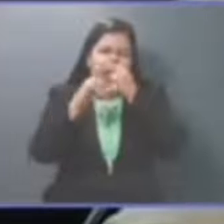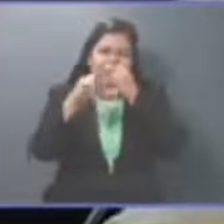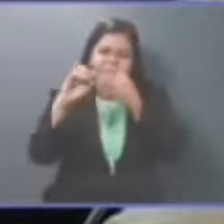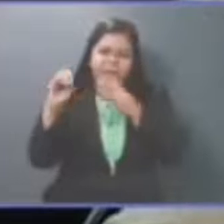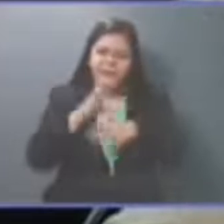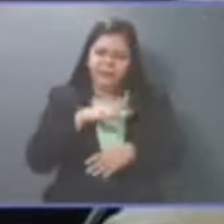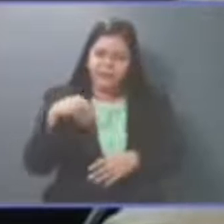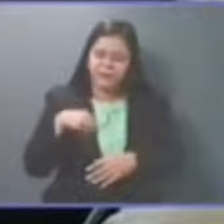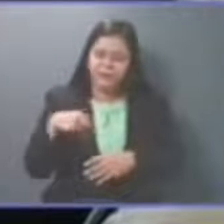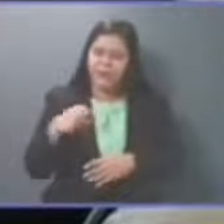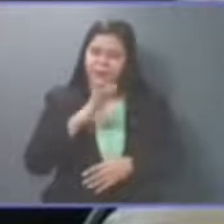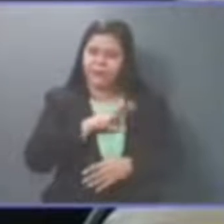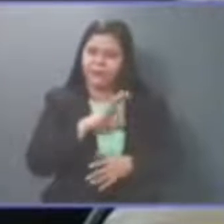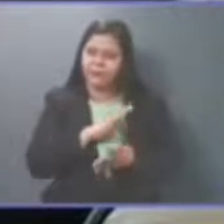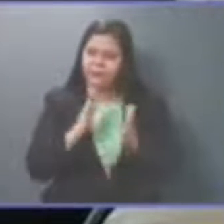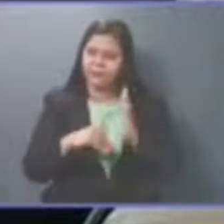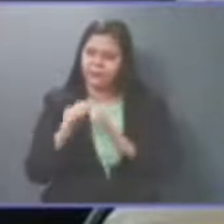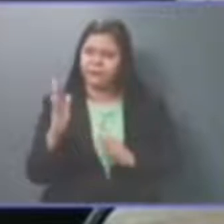15.300 familias